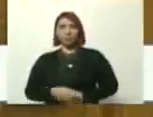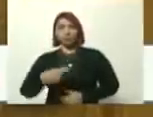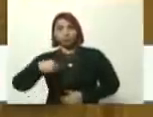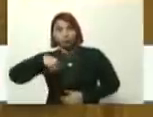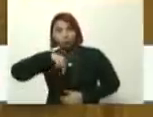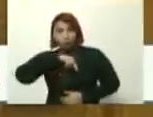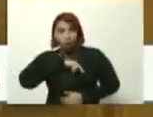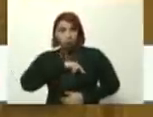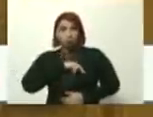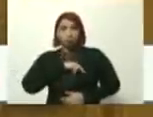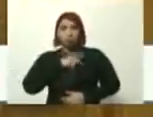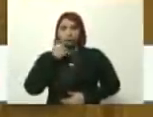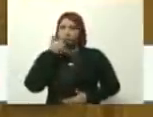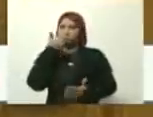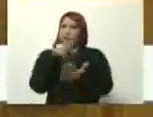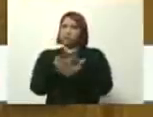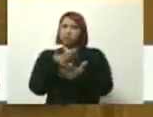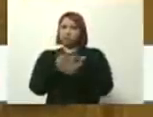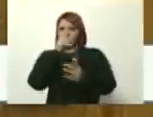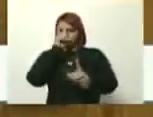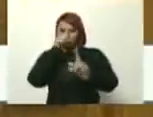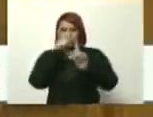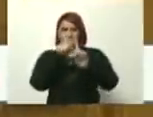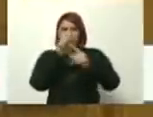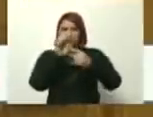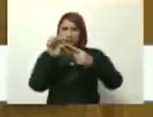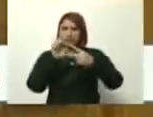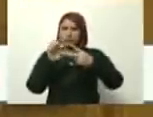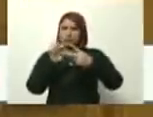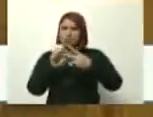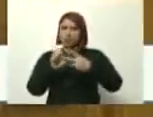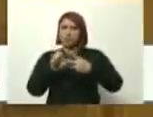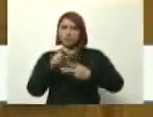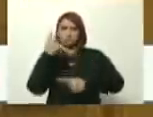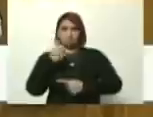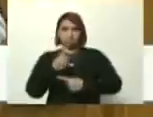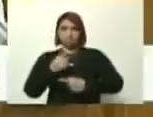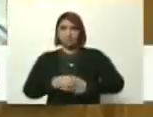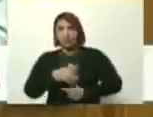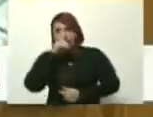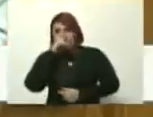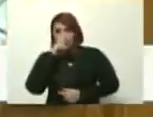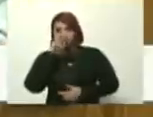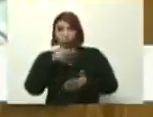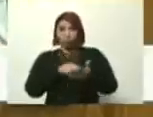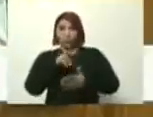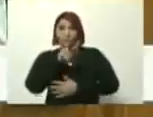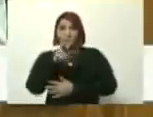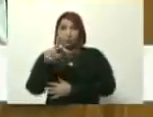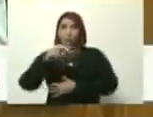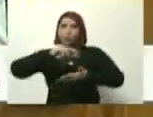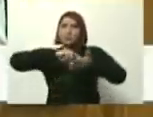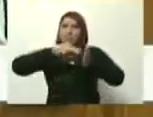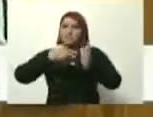nosotros nos hemos propuesto metas estratégicas. El año 2021 significó